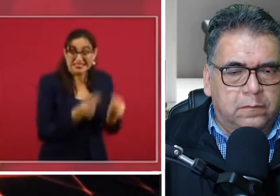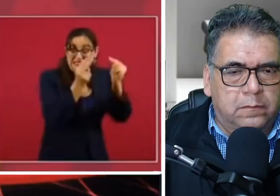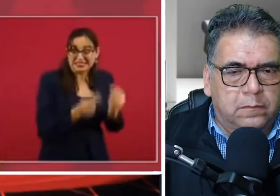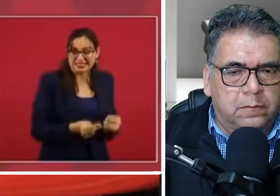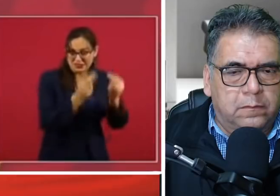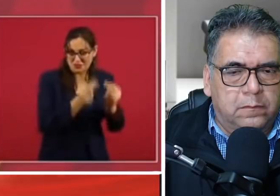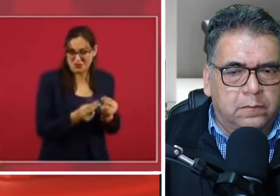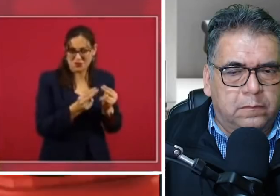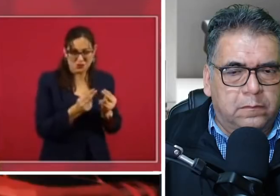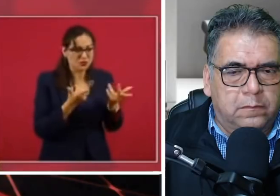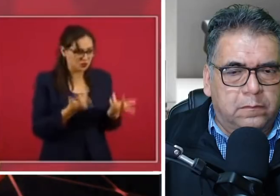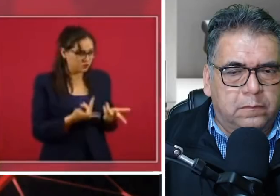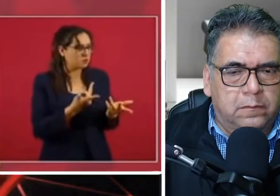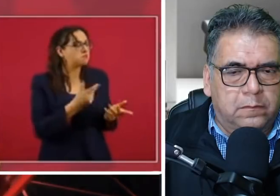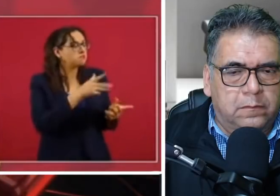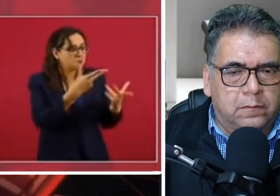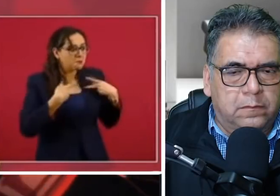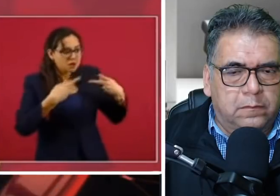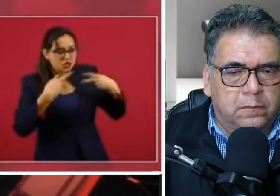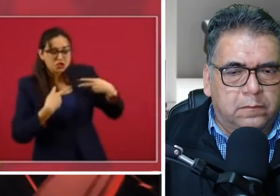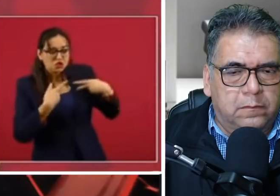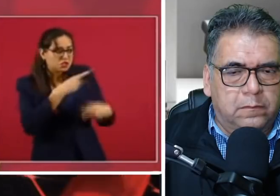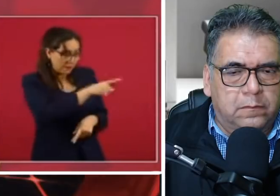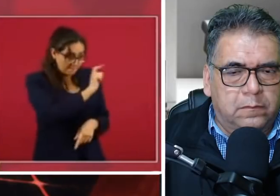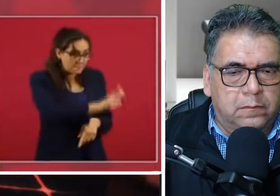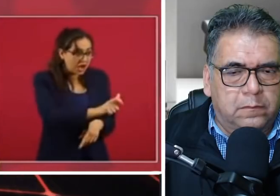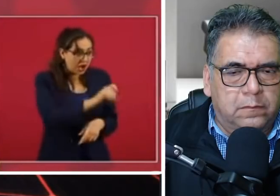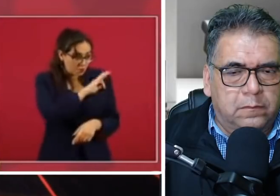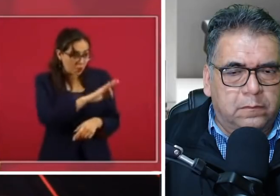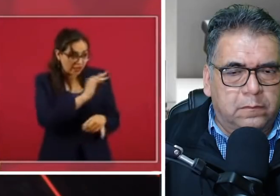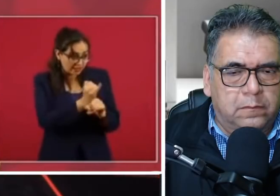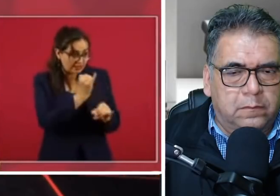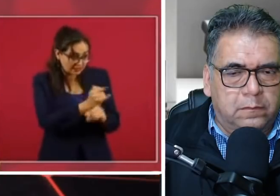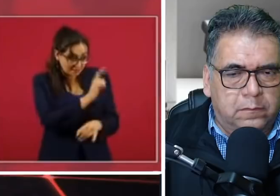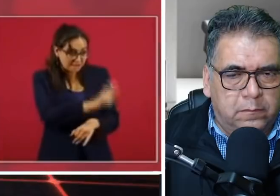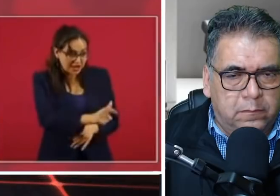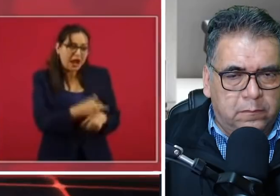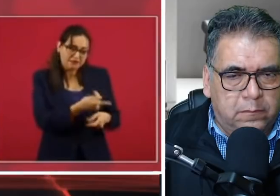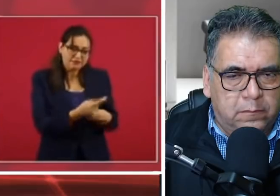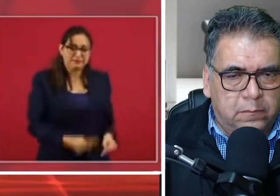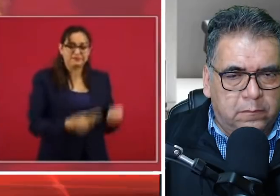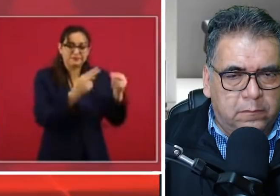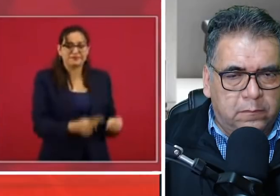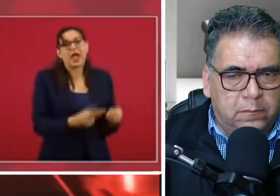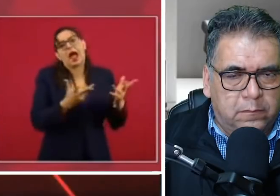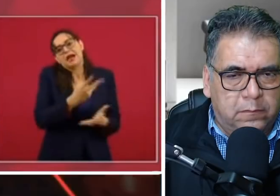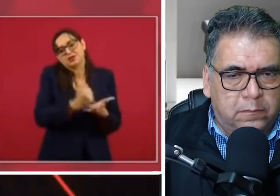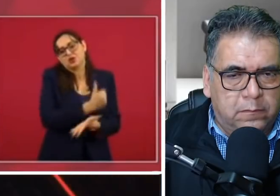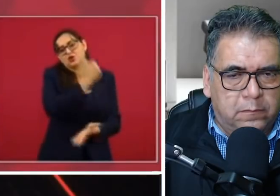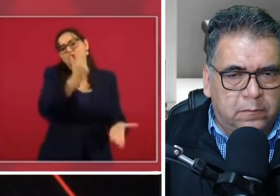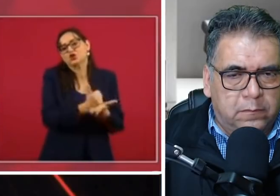donde pueden contratar el servicio de Internet. ¿En dónde? Pues en las